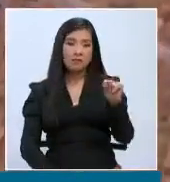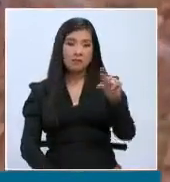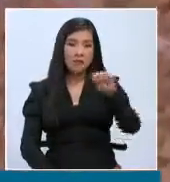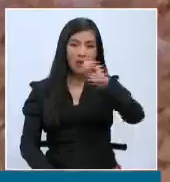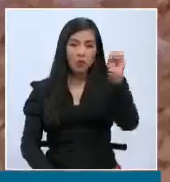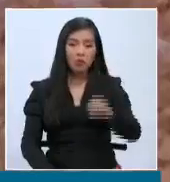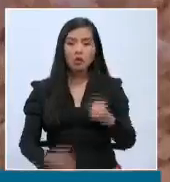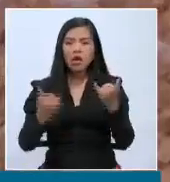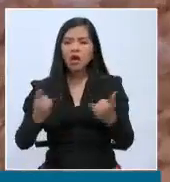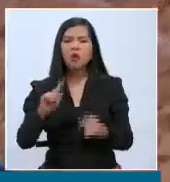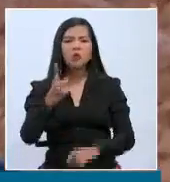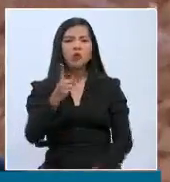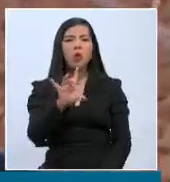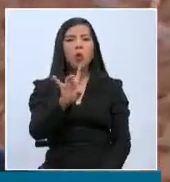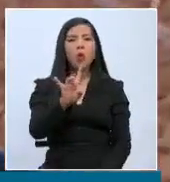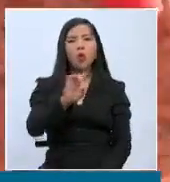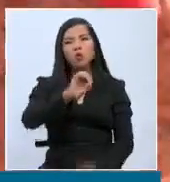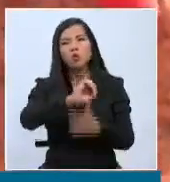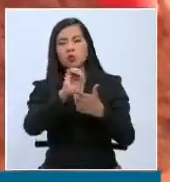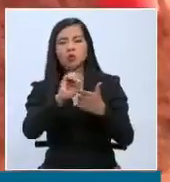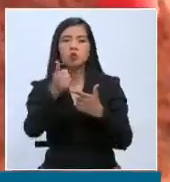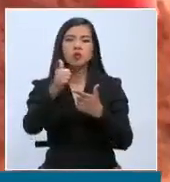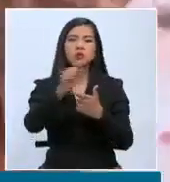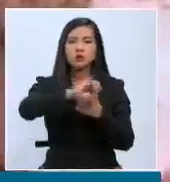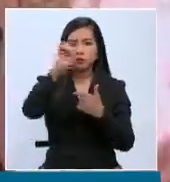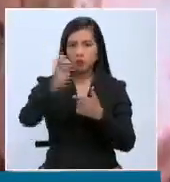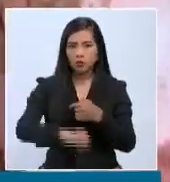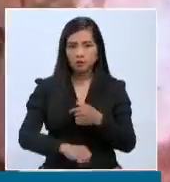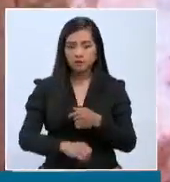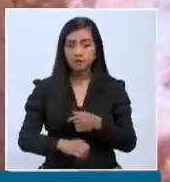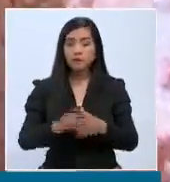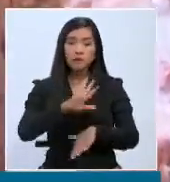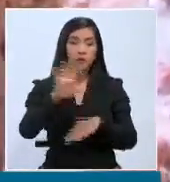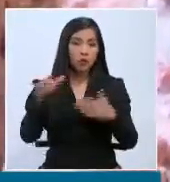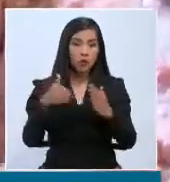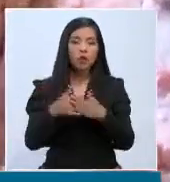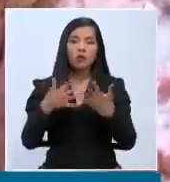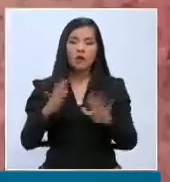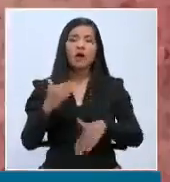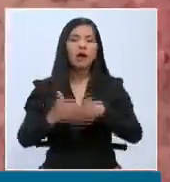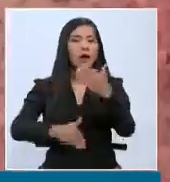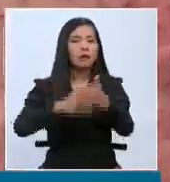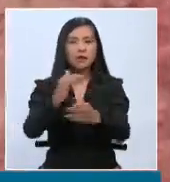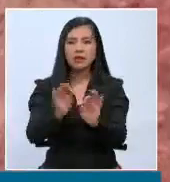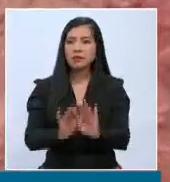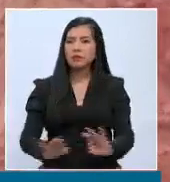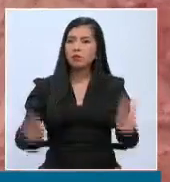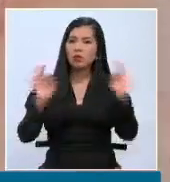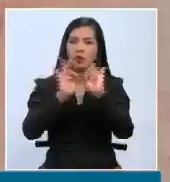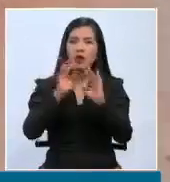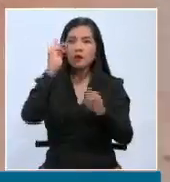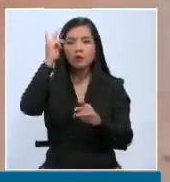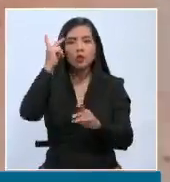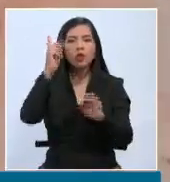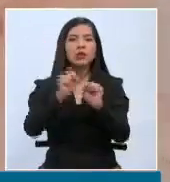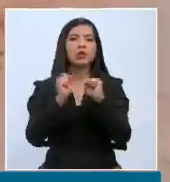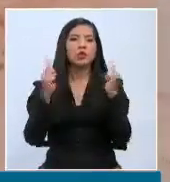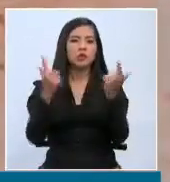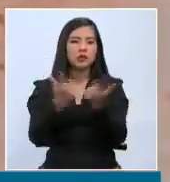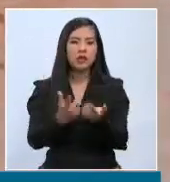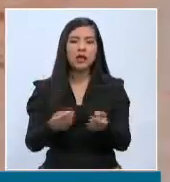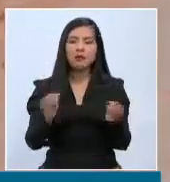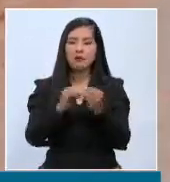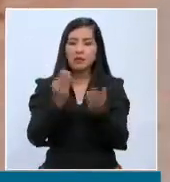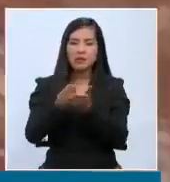al 8-10%. Y estos, por supuesto, son avances importantes de políticas sociales